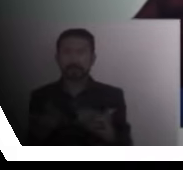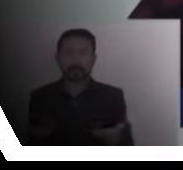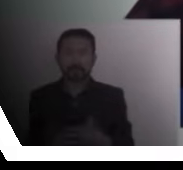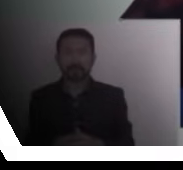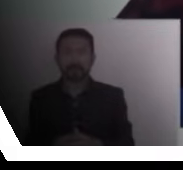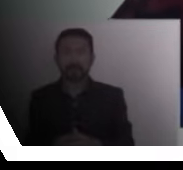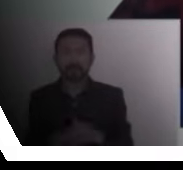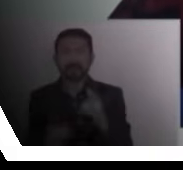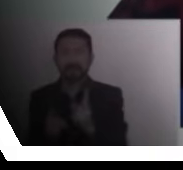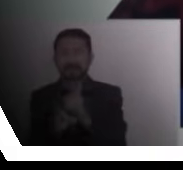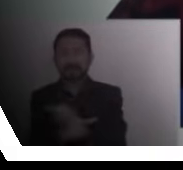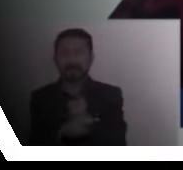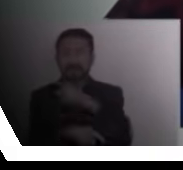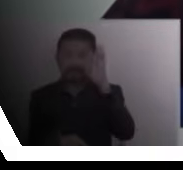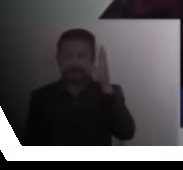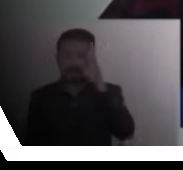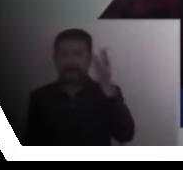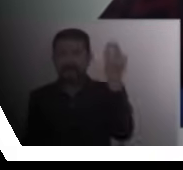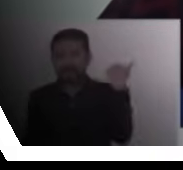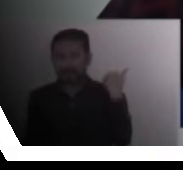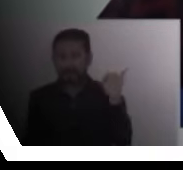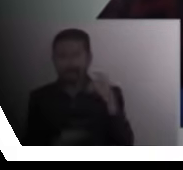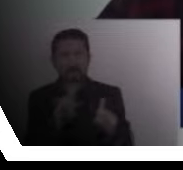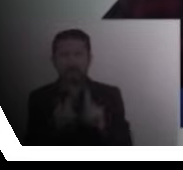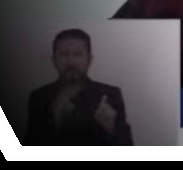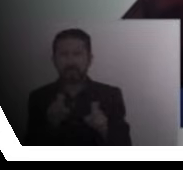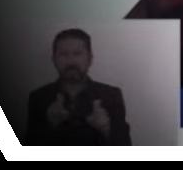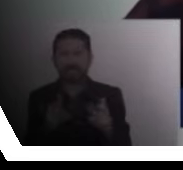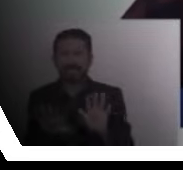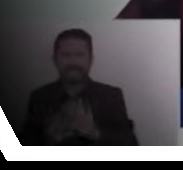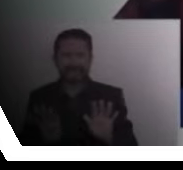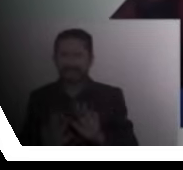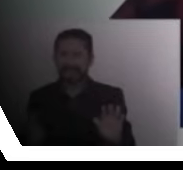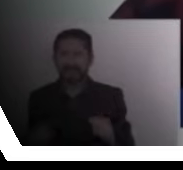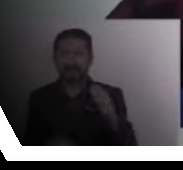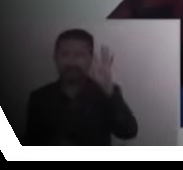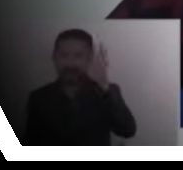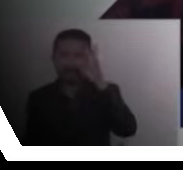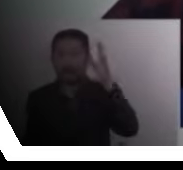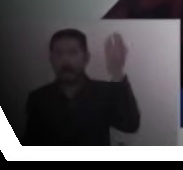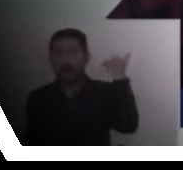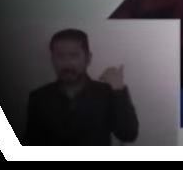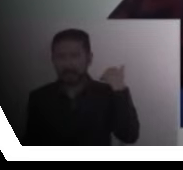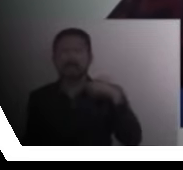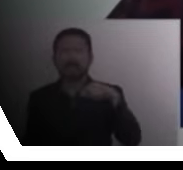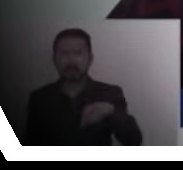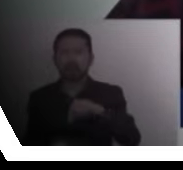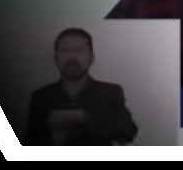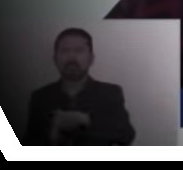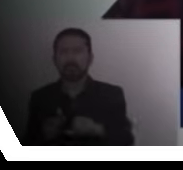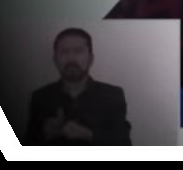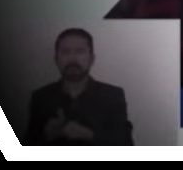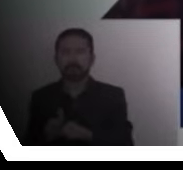caso de esas modificaciones que se hacían sin ninguna consulta y sin ninguna justificación Y por supuesto que ahora dentro de esta asamblea